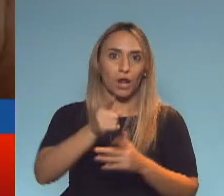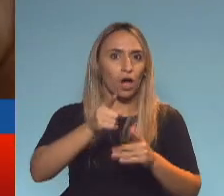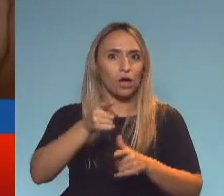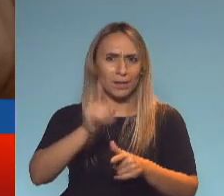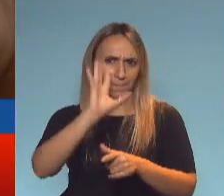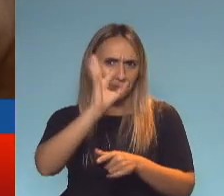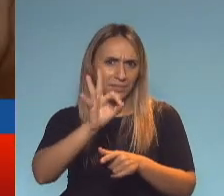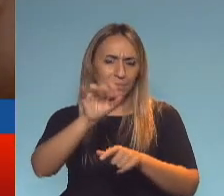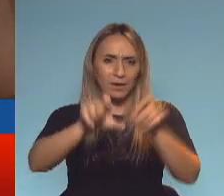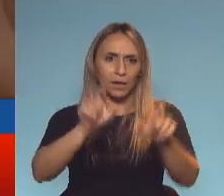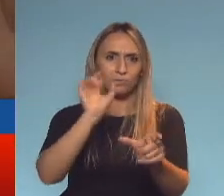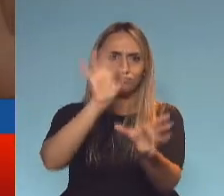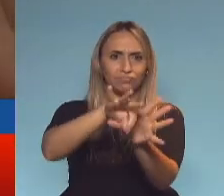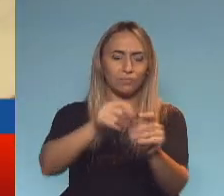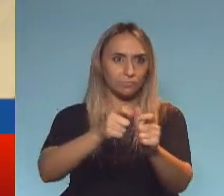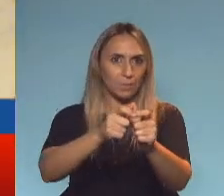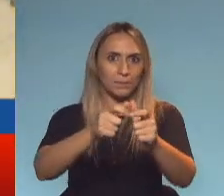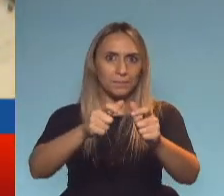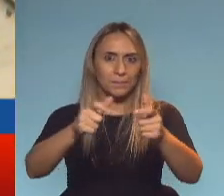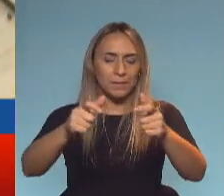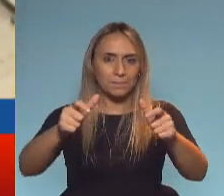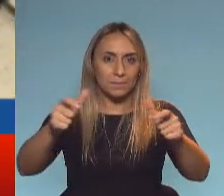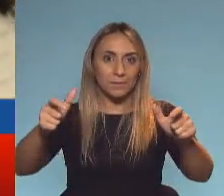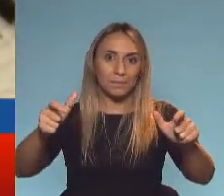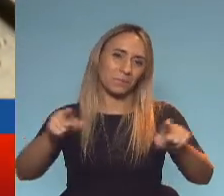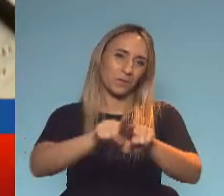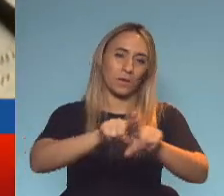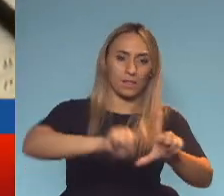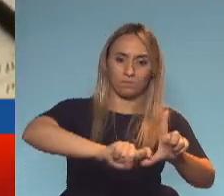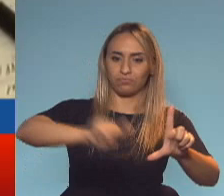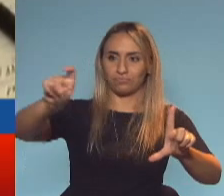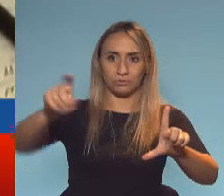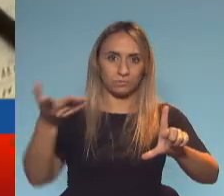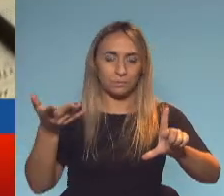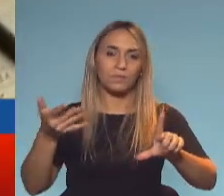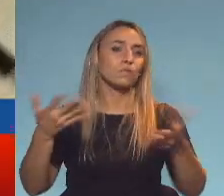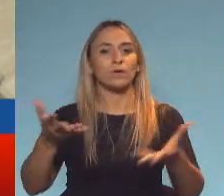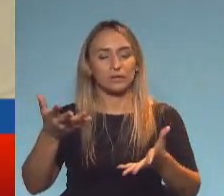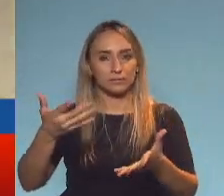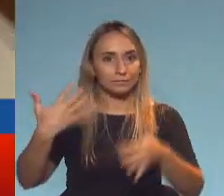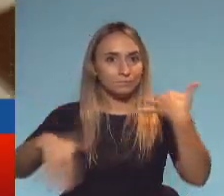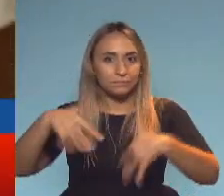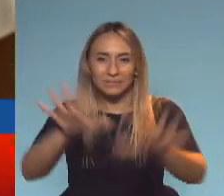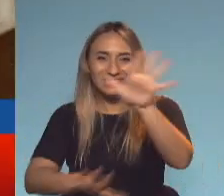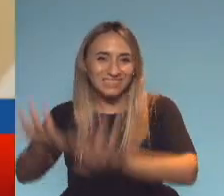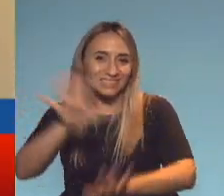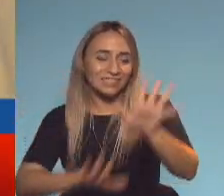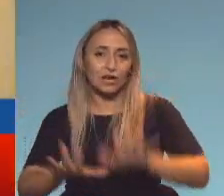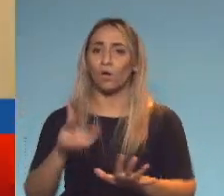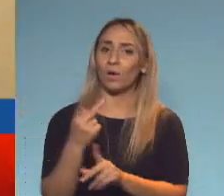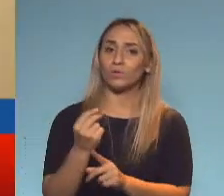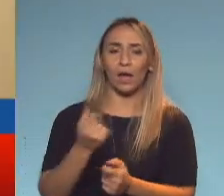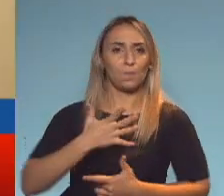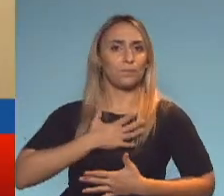crecimiento ese pico de contagios. Por eso, la importancia de este anuncio de avanzar con un plan de vacunación, con una vacuna propia, la